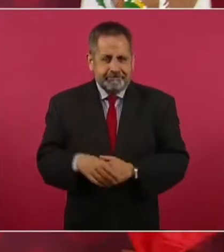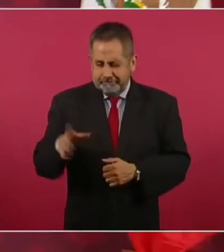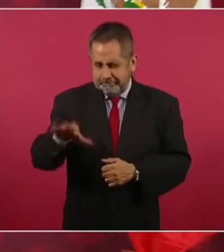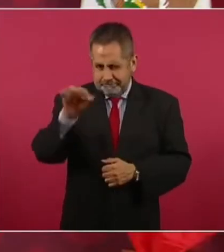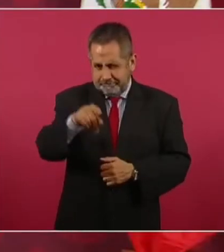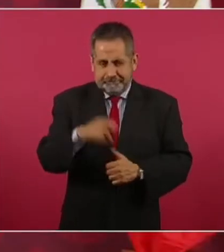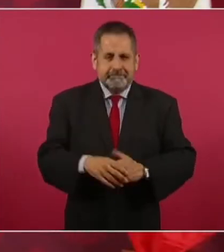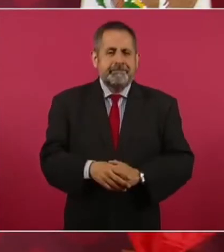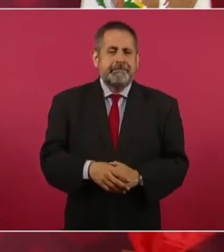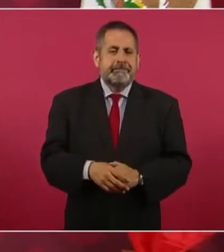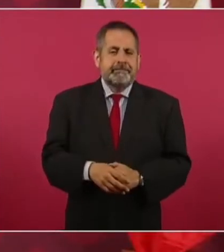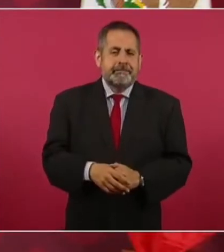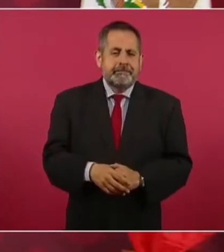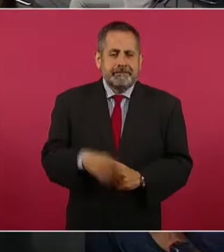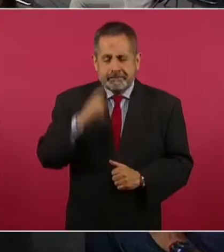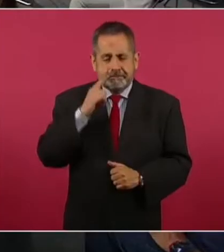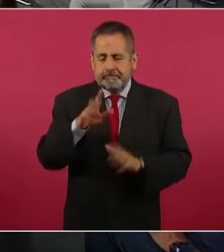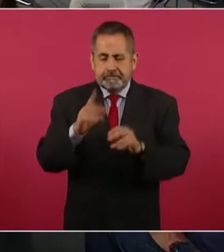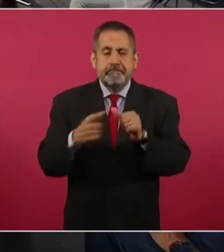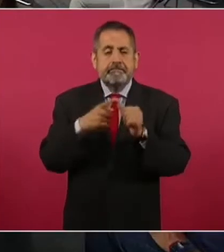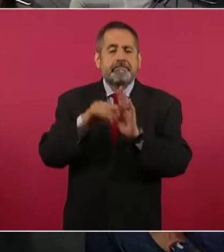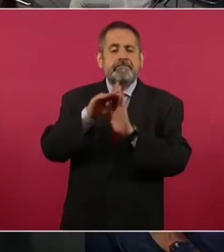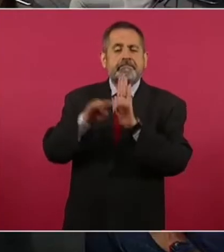Búscala, pero a ver la encuesta.